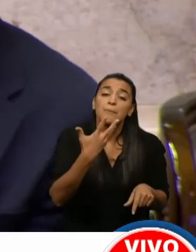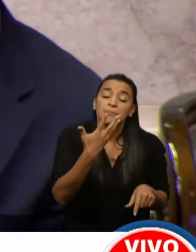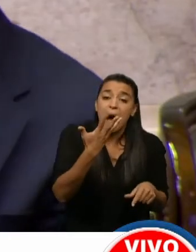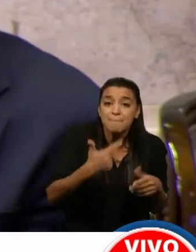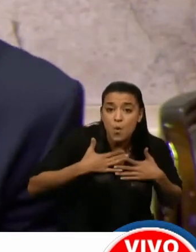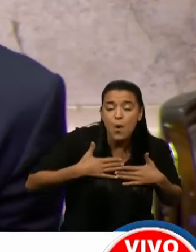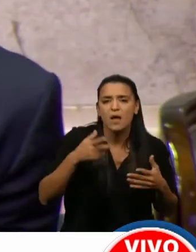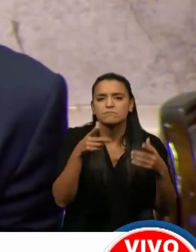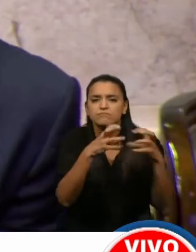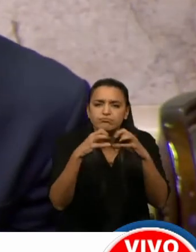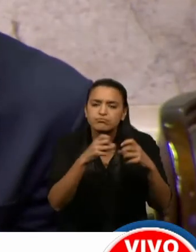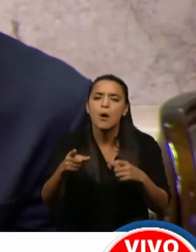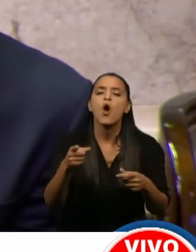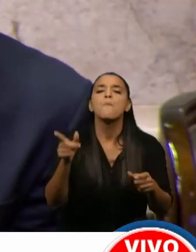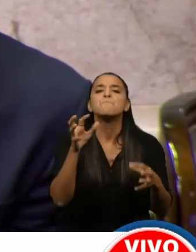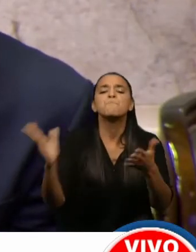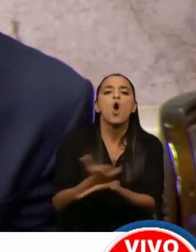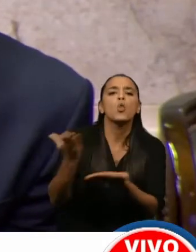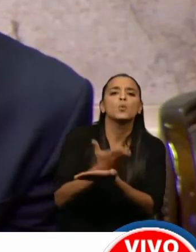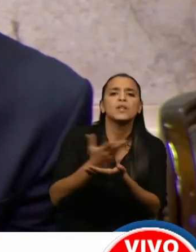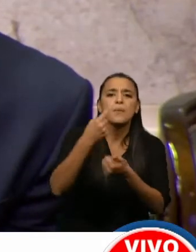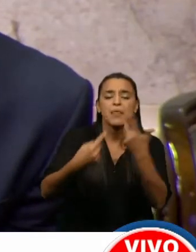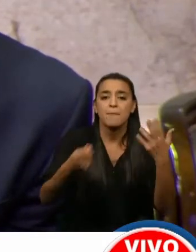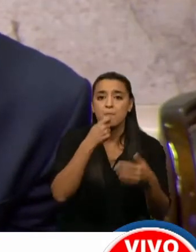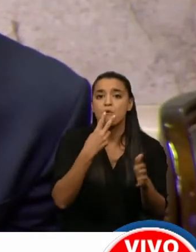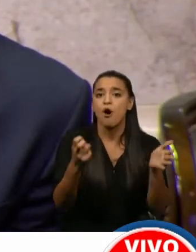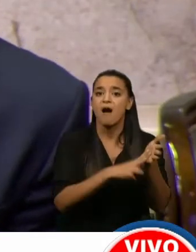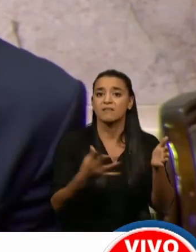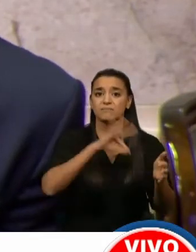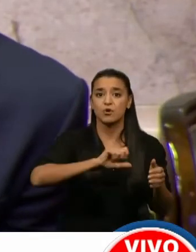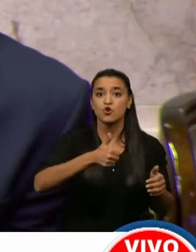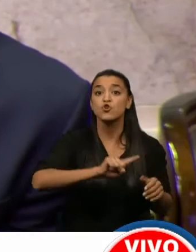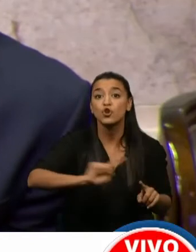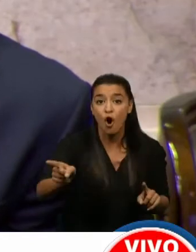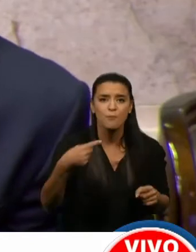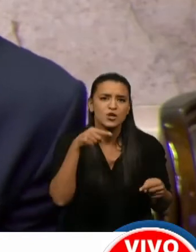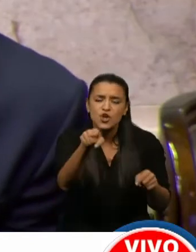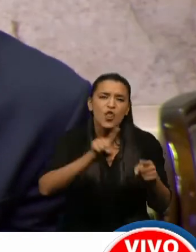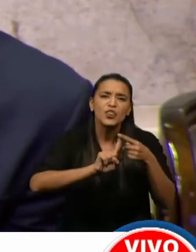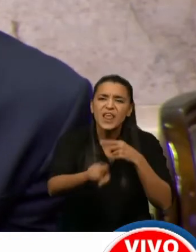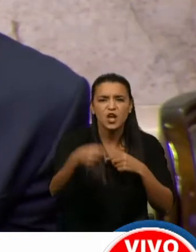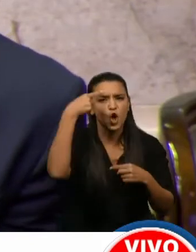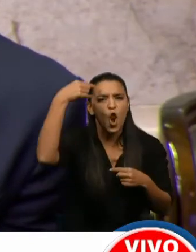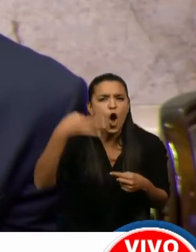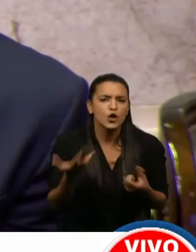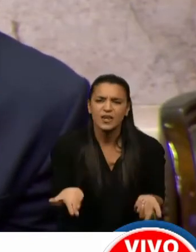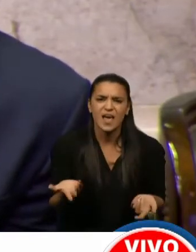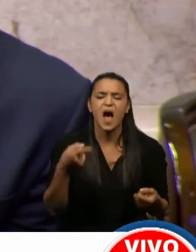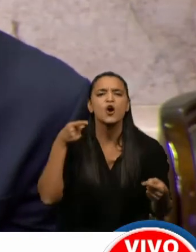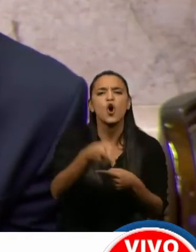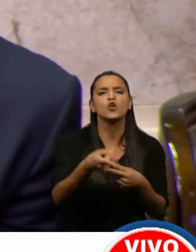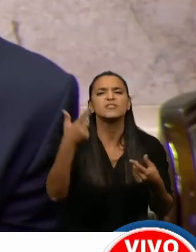discutir el concepto de productividad para que esté exento del pago de ganancias, porque esto choca directamente contra la lógica y contra